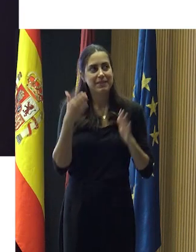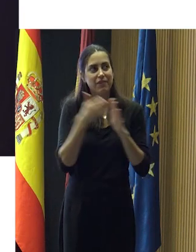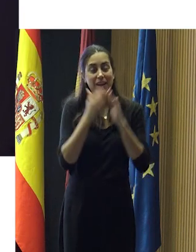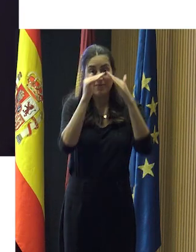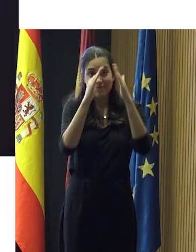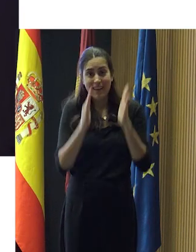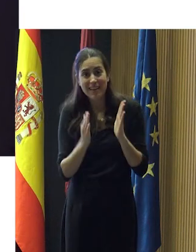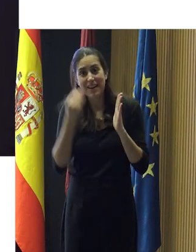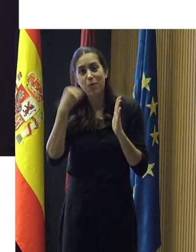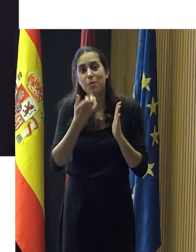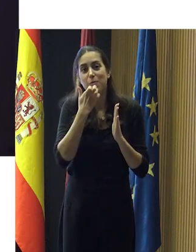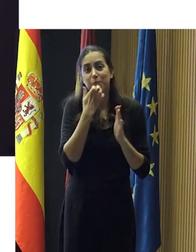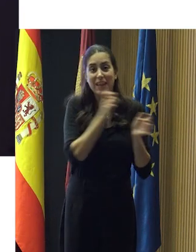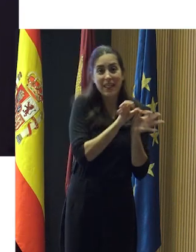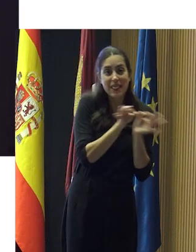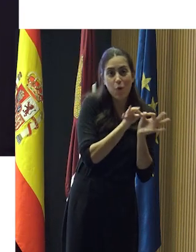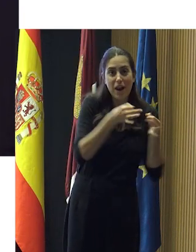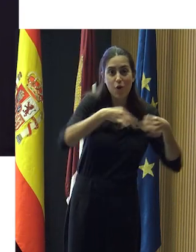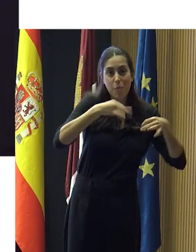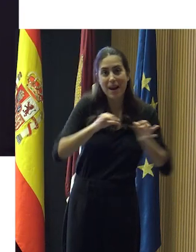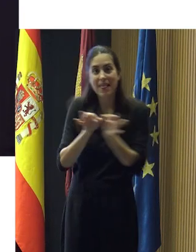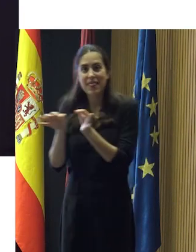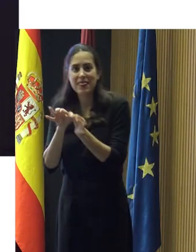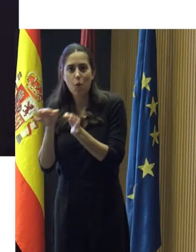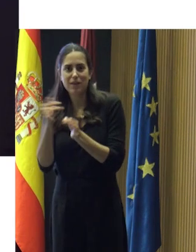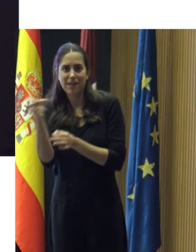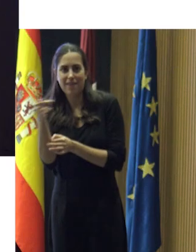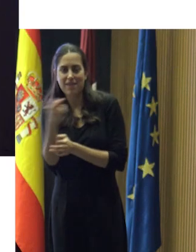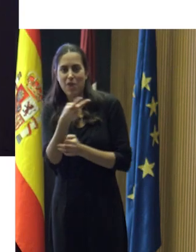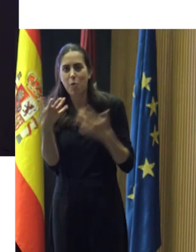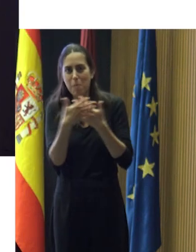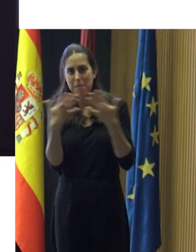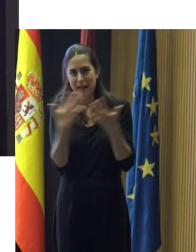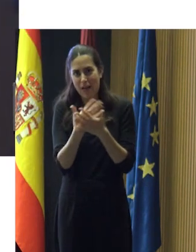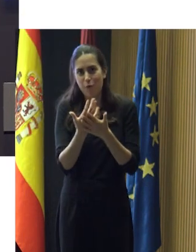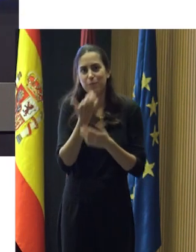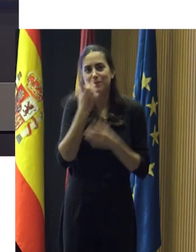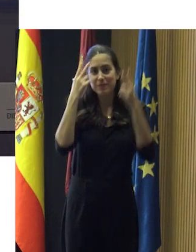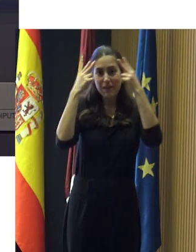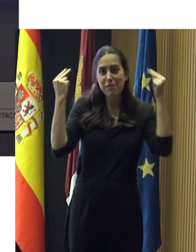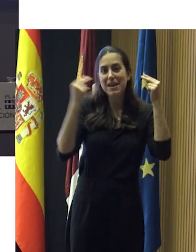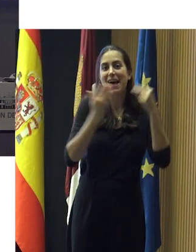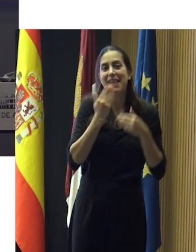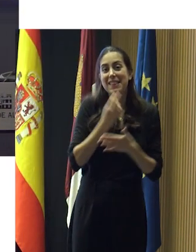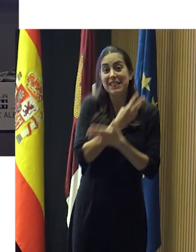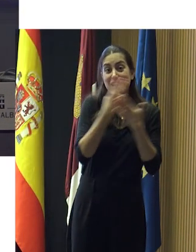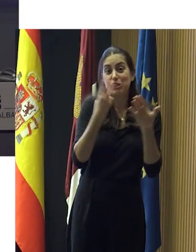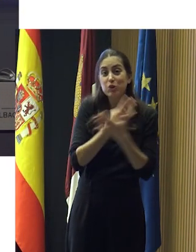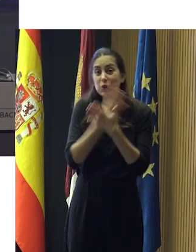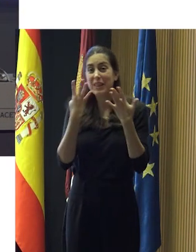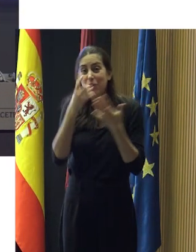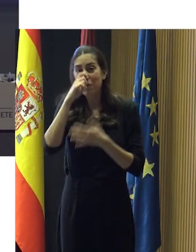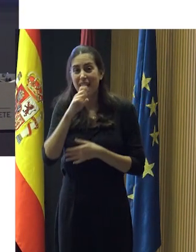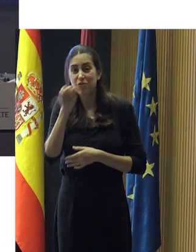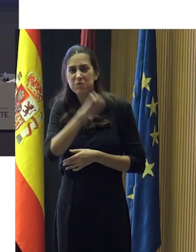las células en relación con otras, podría ser como el 13 Rue Percebe. Esto se lo cuento a mis alumnos de enfermería que tienen 18 o 19 años y me miran como